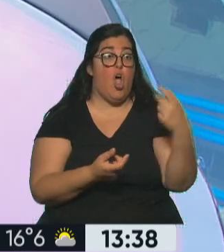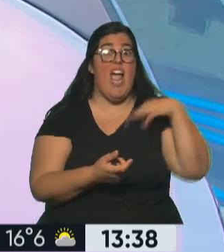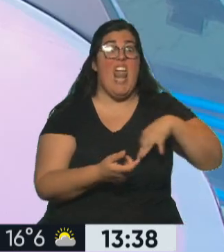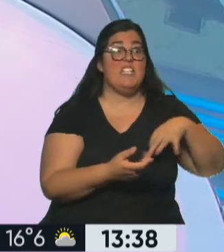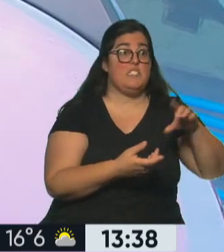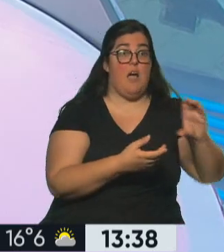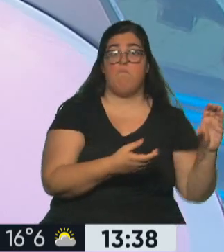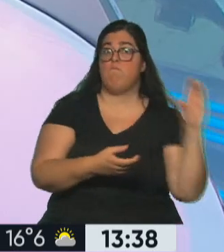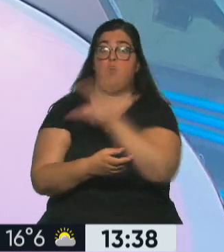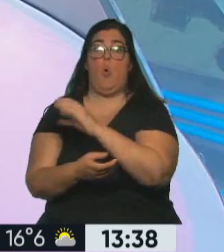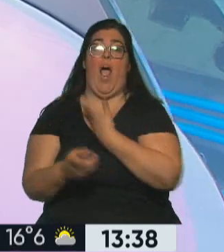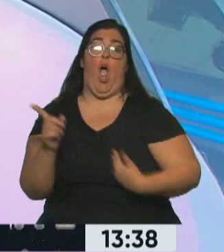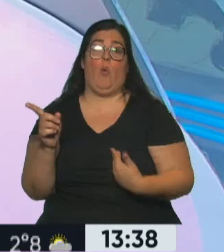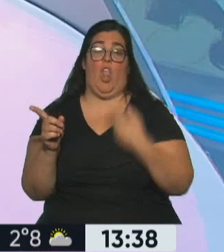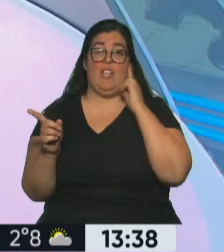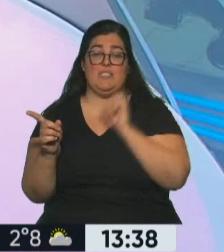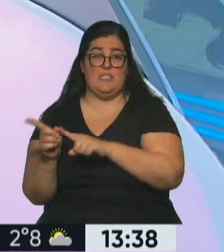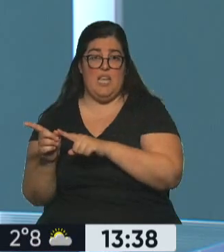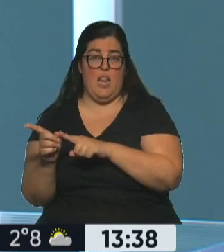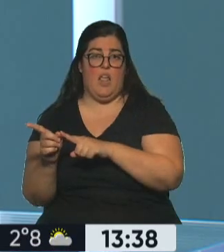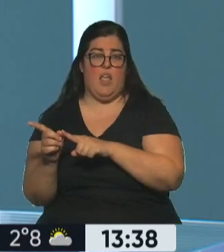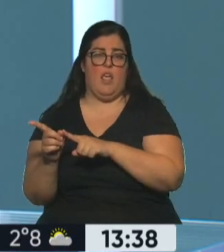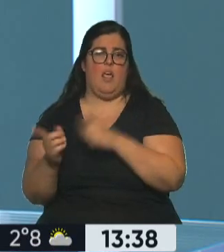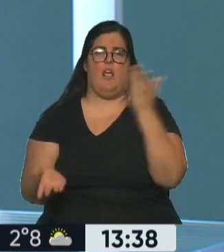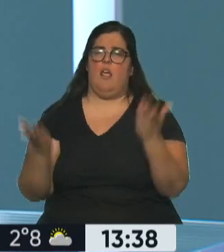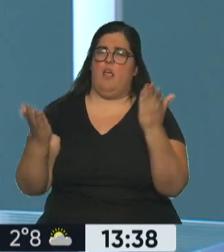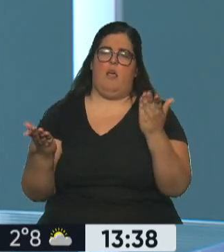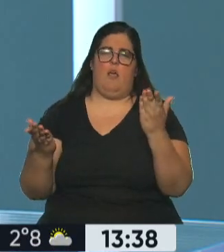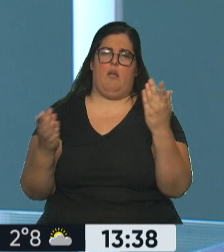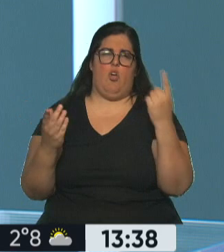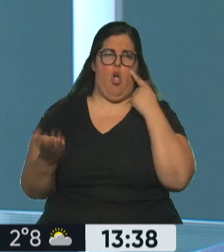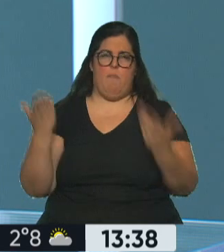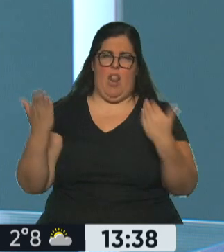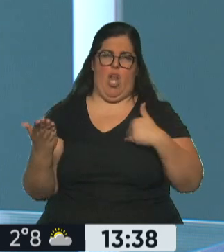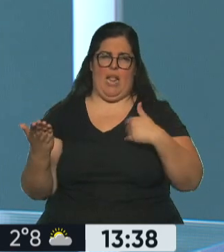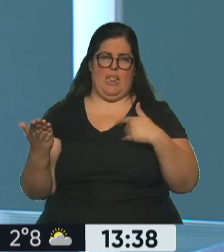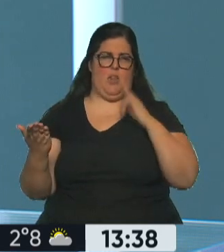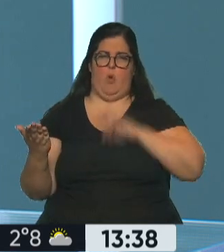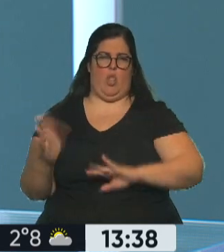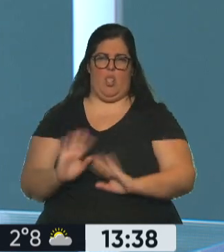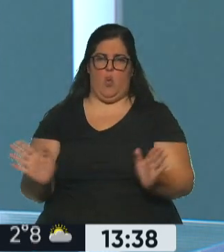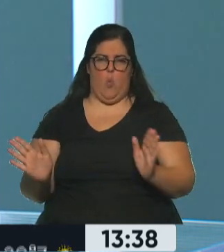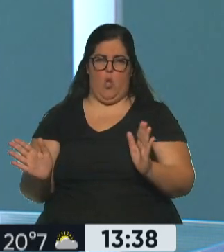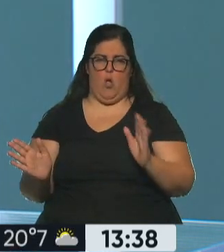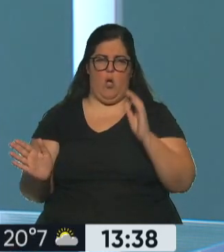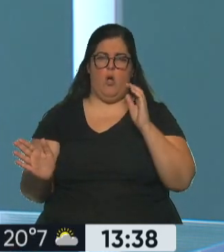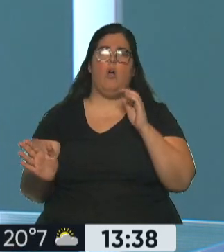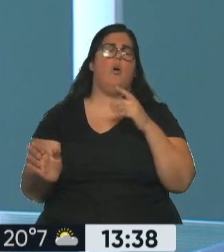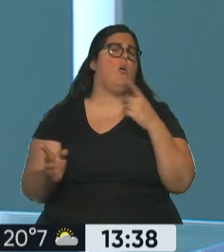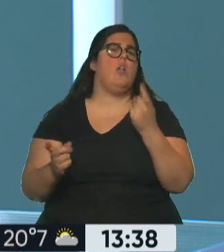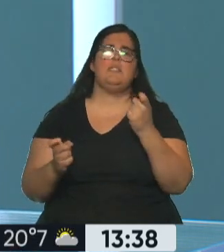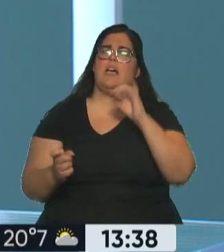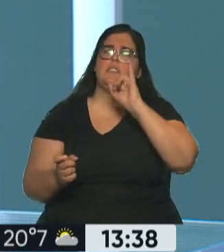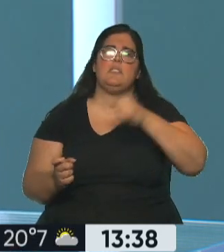Argentina, en el 2021, solo 12 millones de dólares. Es realmente una situación comparativamente ridícula y que requiere